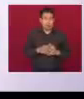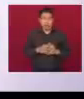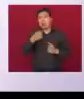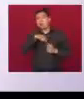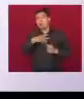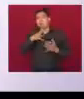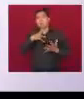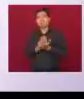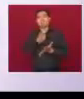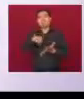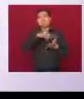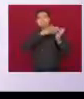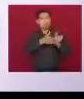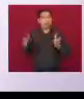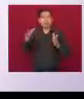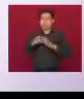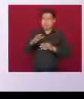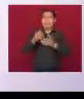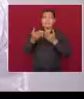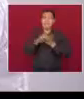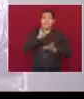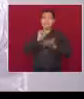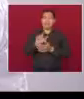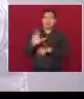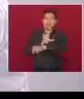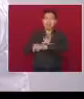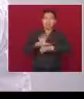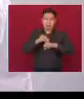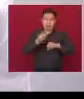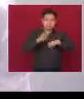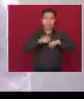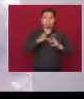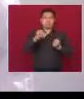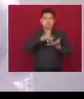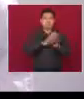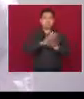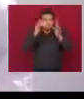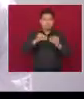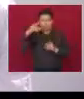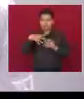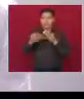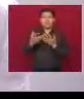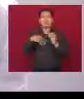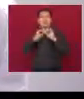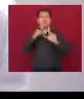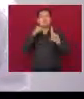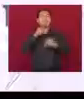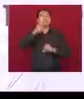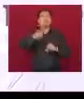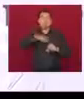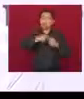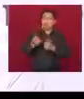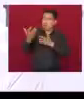decidimos aplicar una nueva política energética. En materia petrolera el objetivo, claro, es